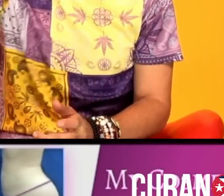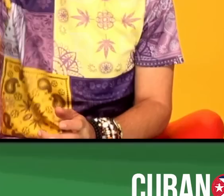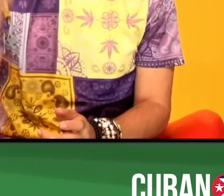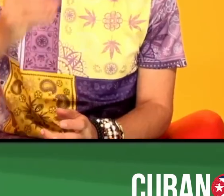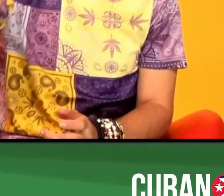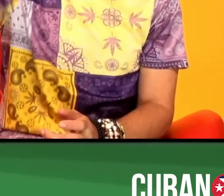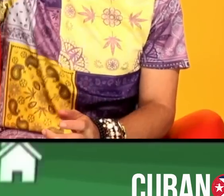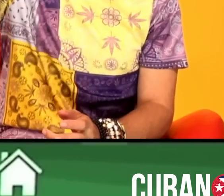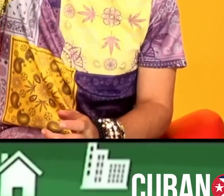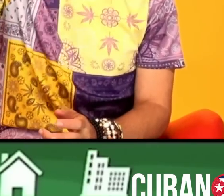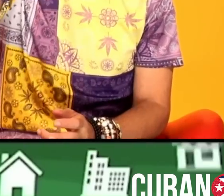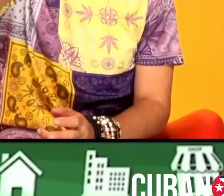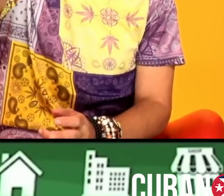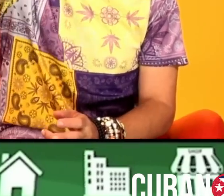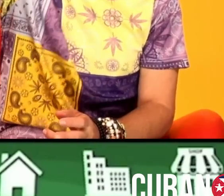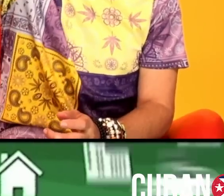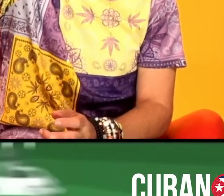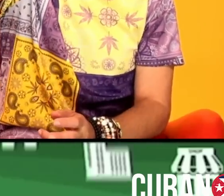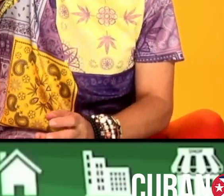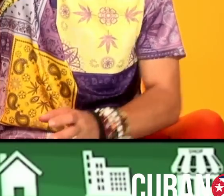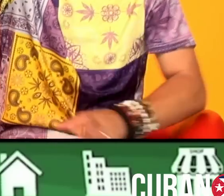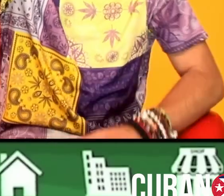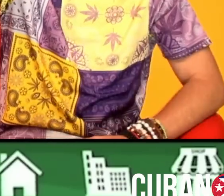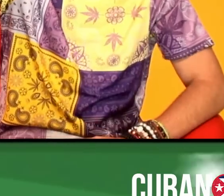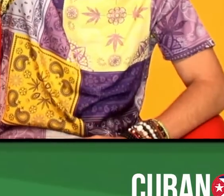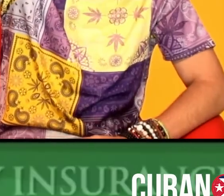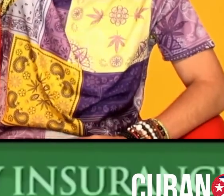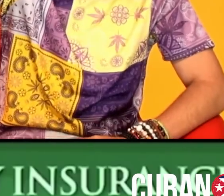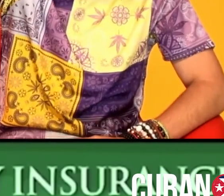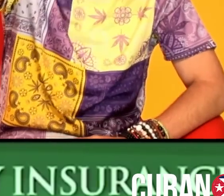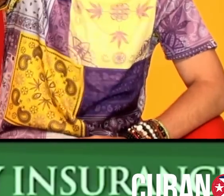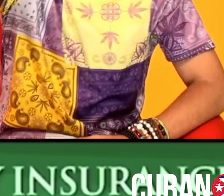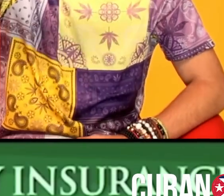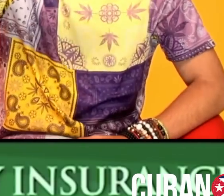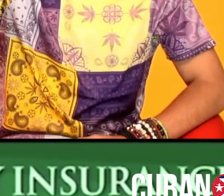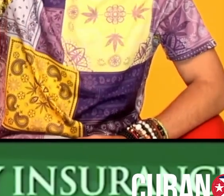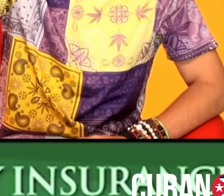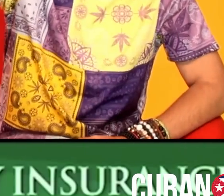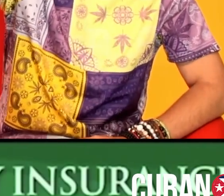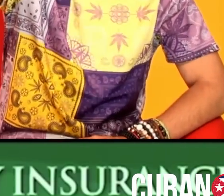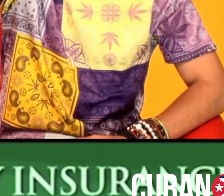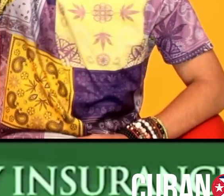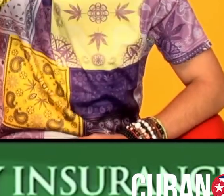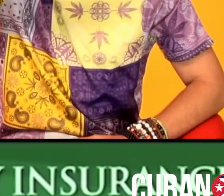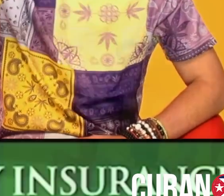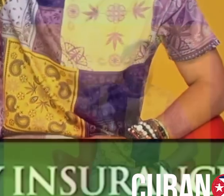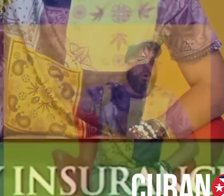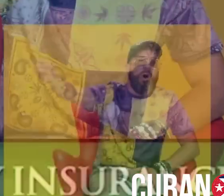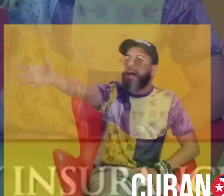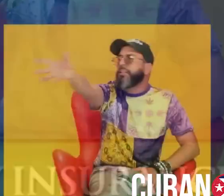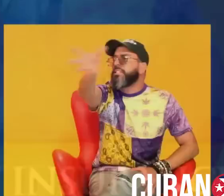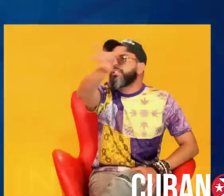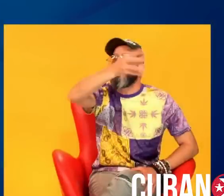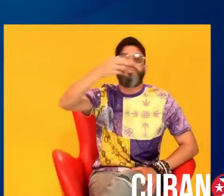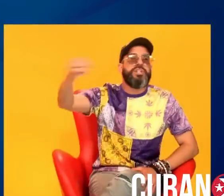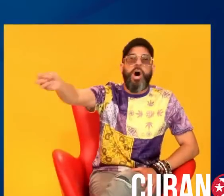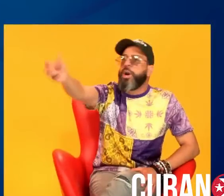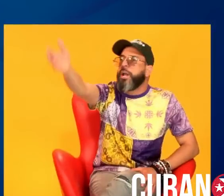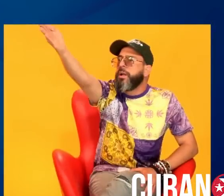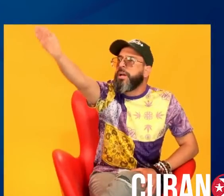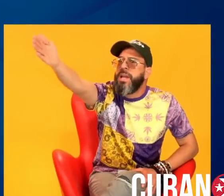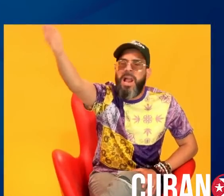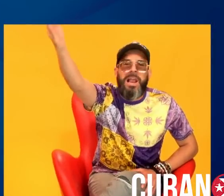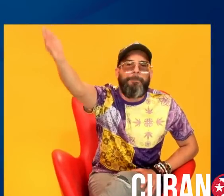¿Quién le paga a los manifestantes de hoy? Pónmelo ahí, Sandy, la foto de los antibloqueos y de los